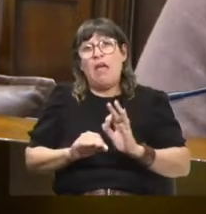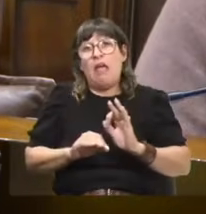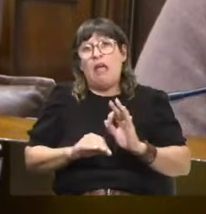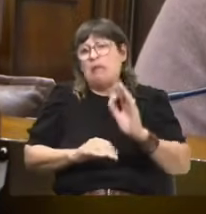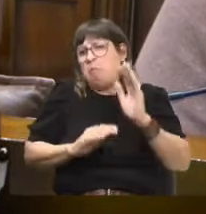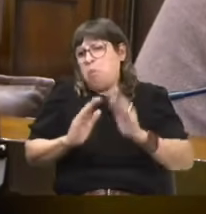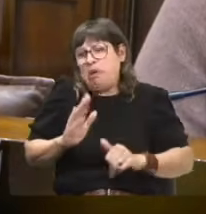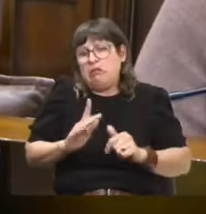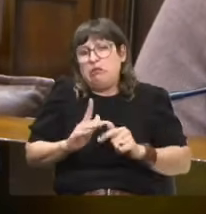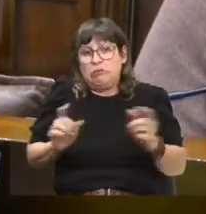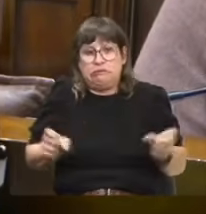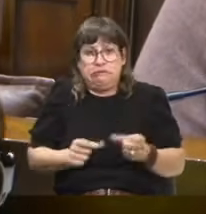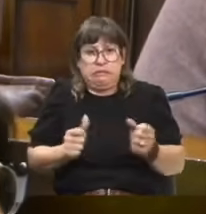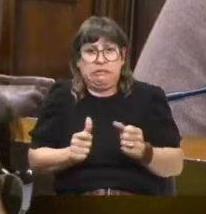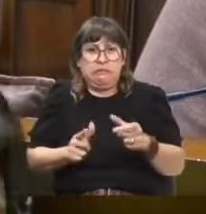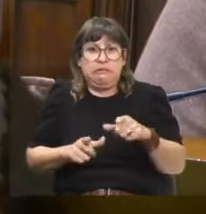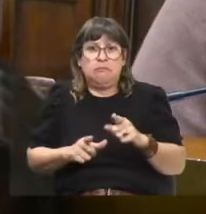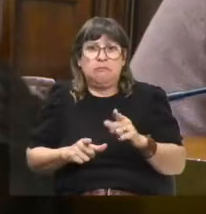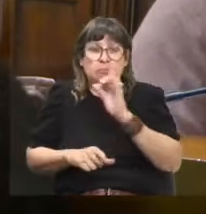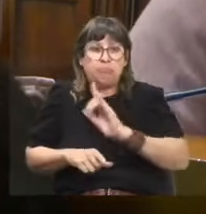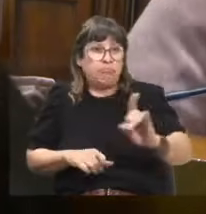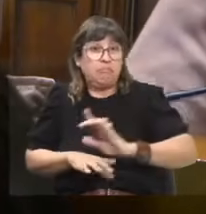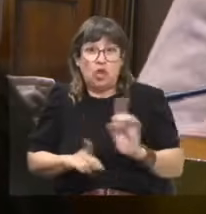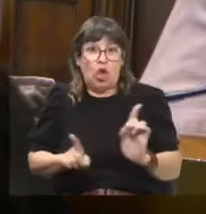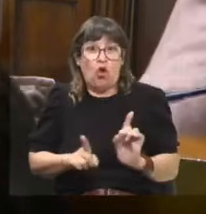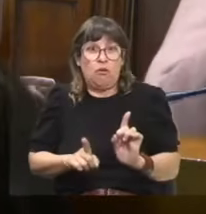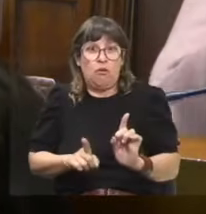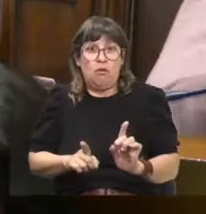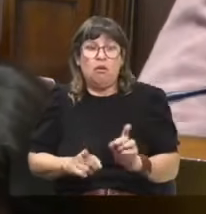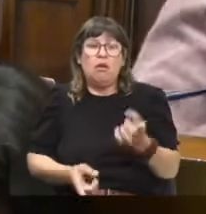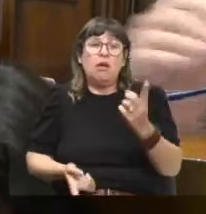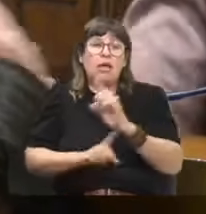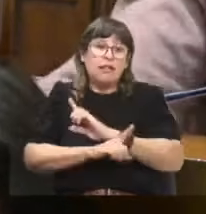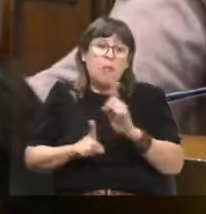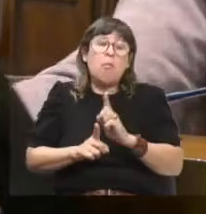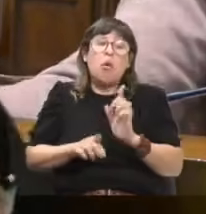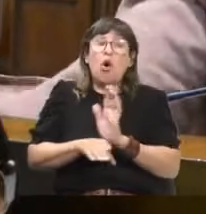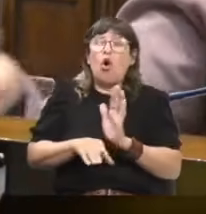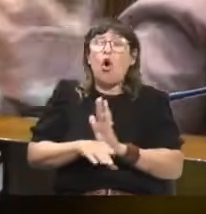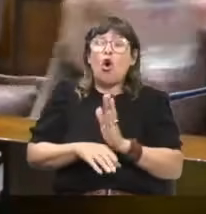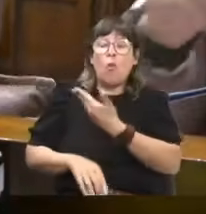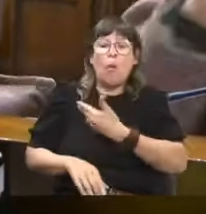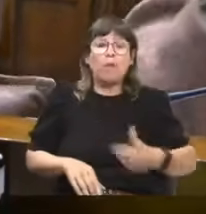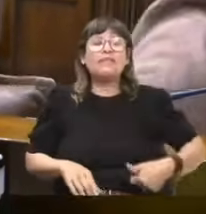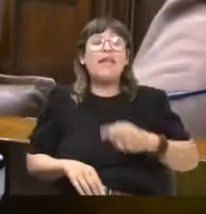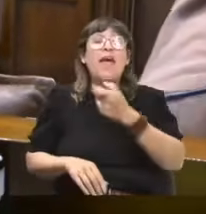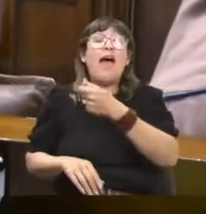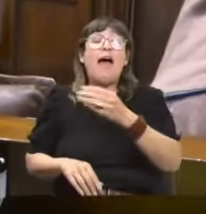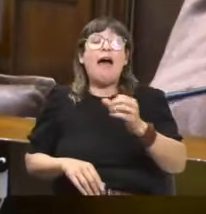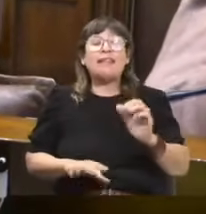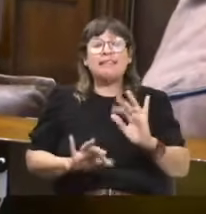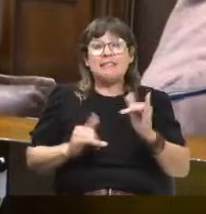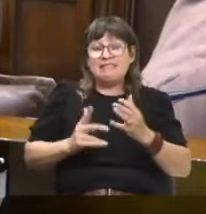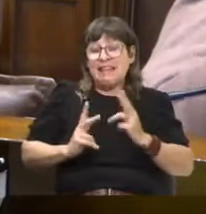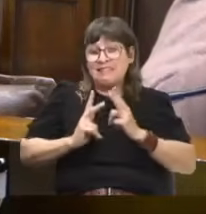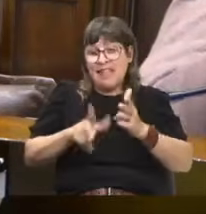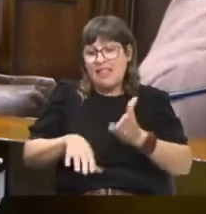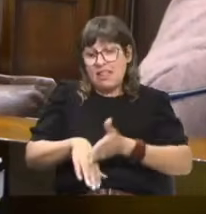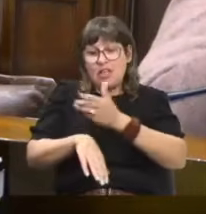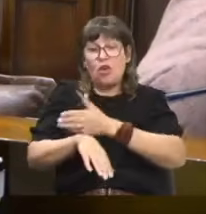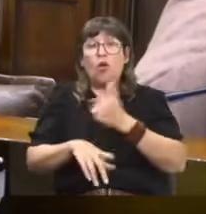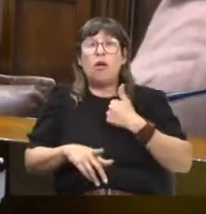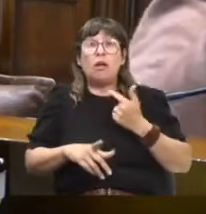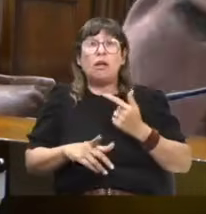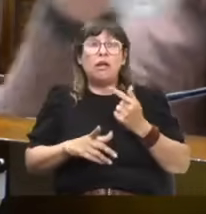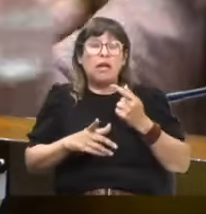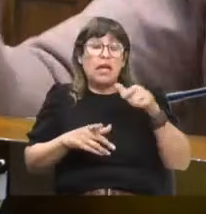ejecutarla. Tampoco como presidente de ACE, ya que, como se dijo, corresponde a los ordenadores